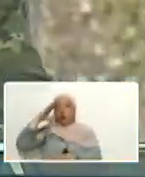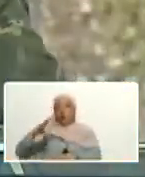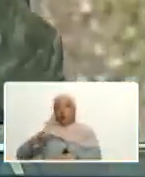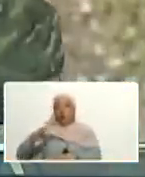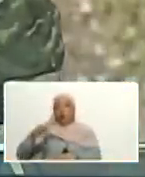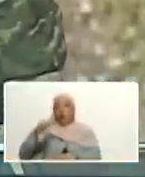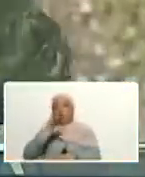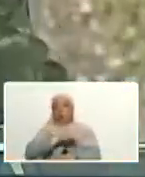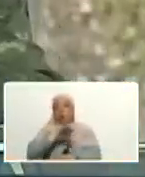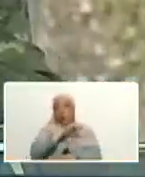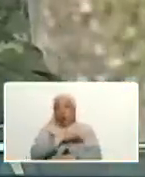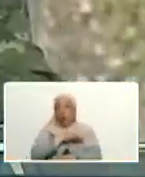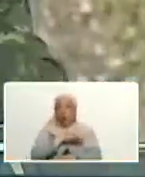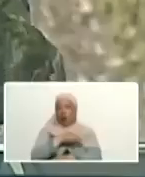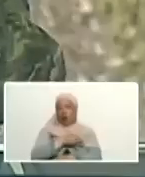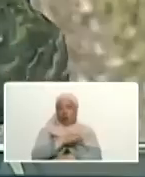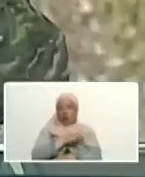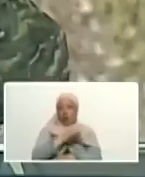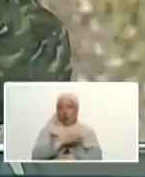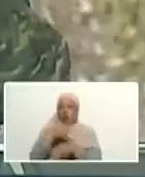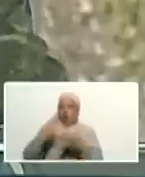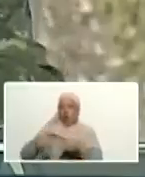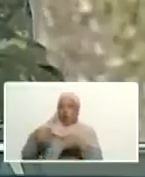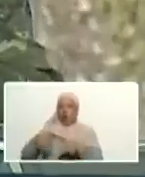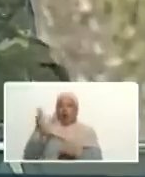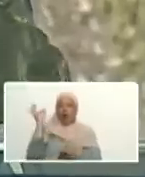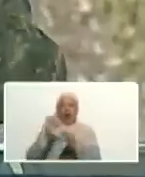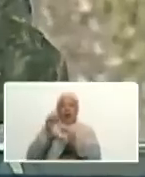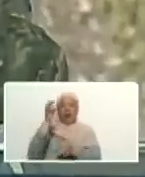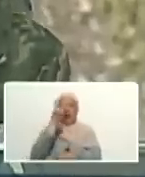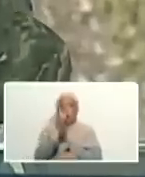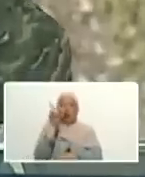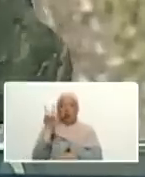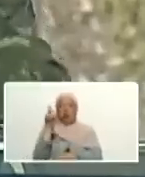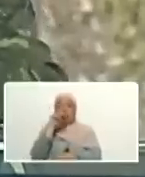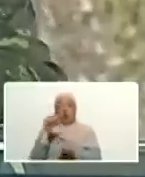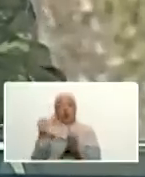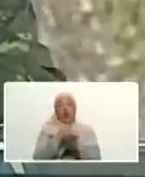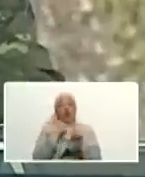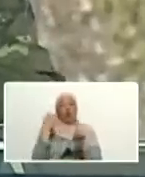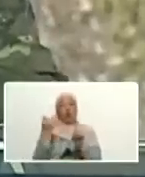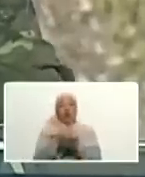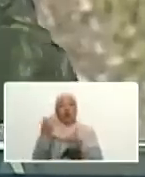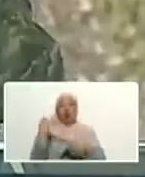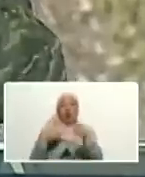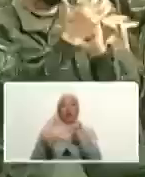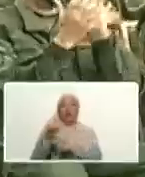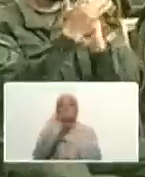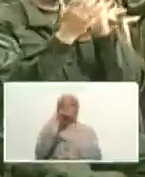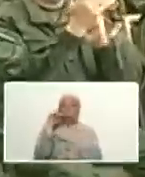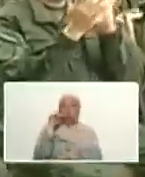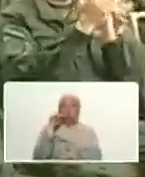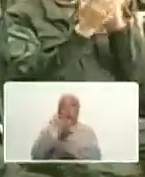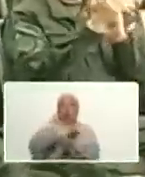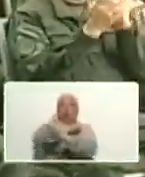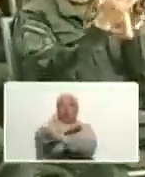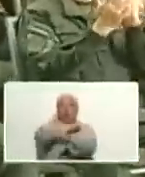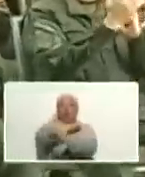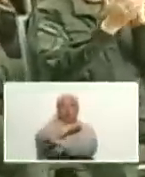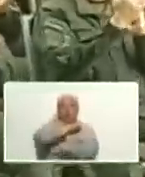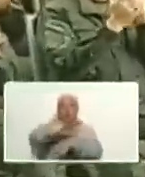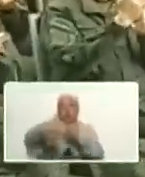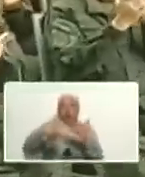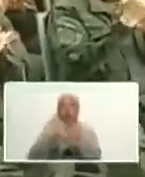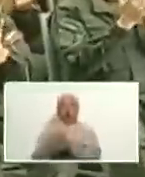civil por los grandes éxitos del año 2022 en la lucha contra las bandas criminales, contra las TANCOL en todo